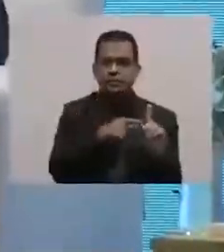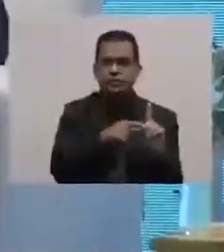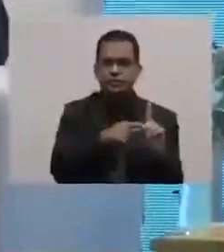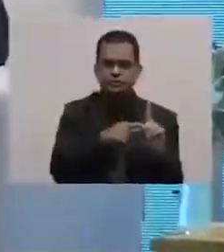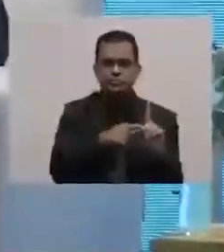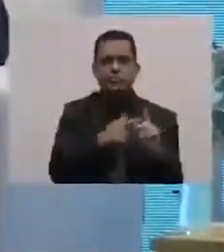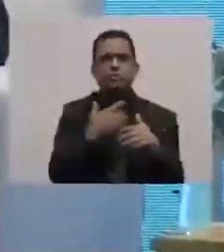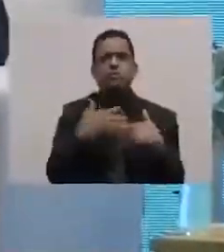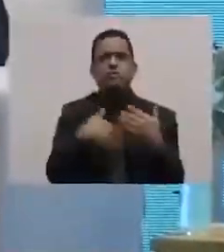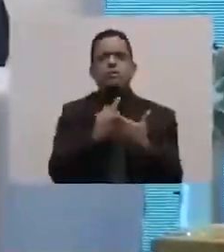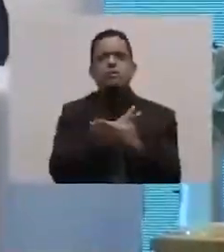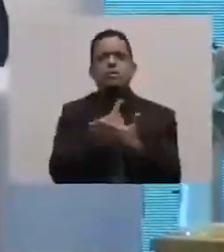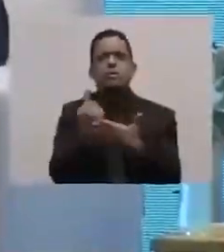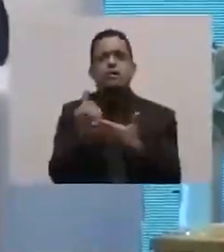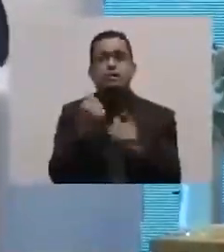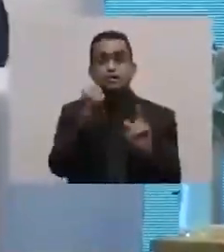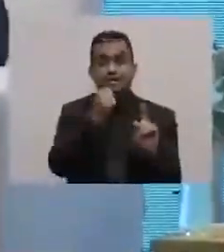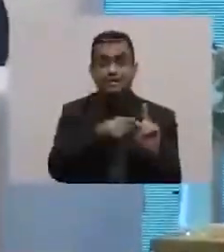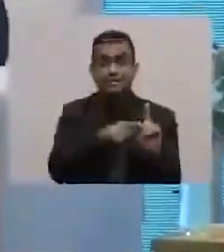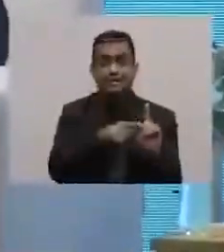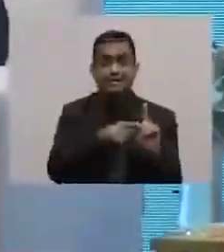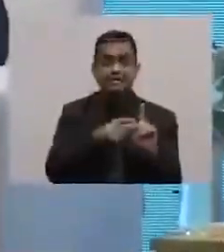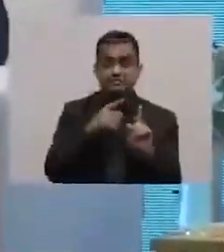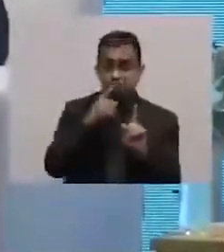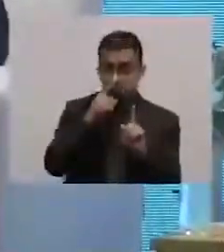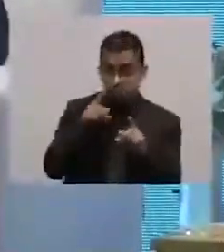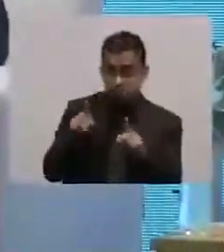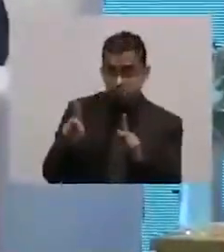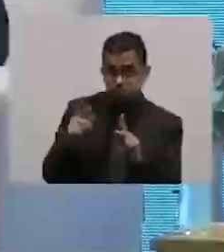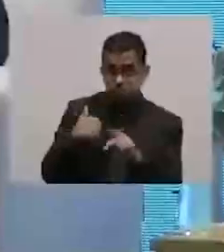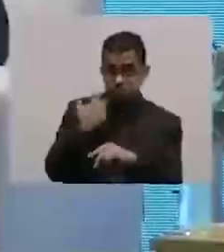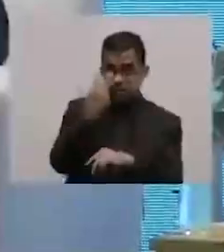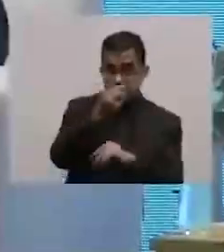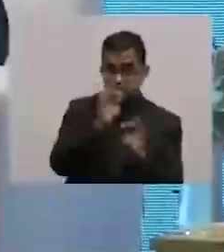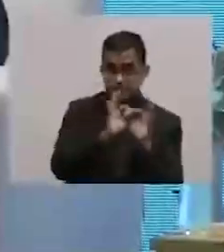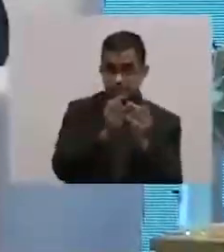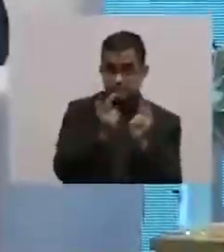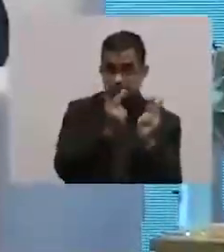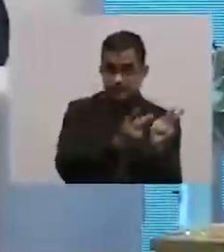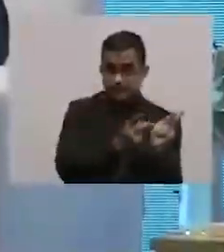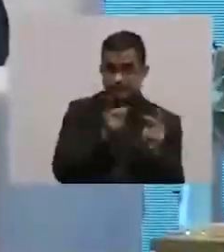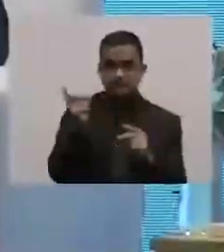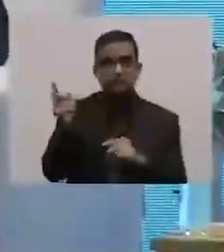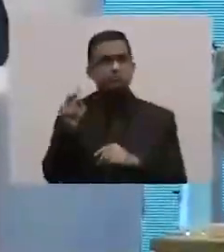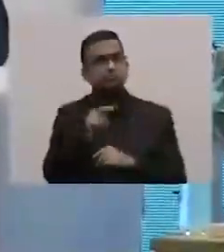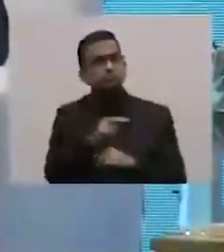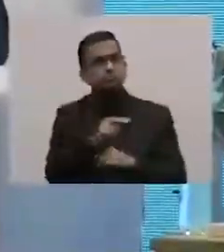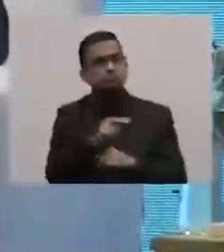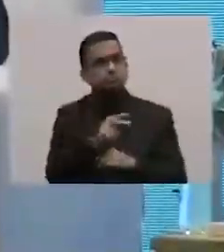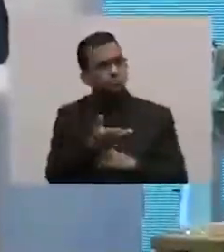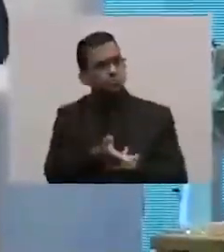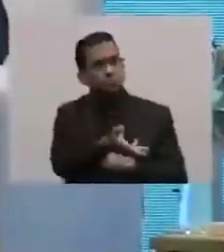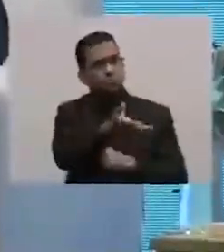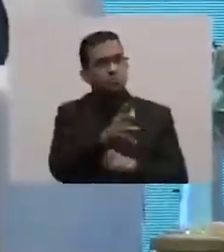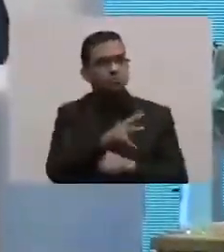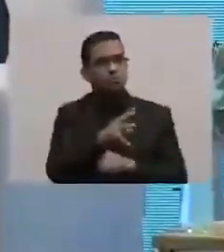Y a la semana, la jovencita le pidió permiso para ir a ver a su familia. Y el poeta se lo